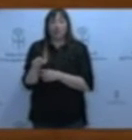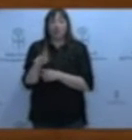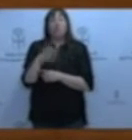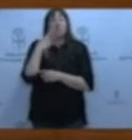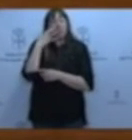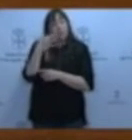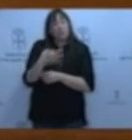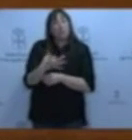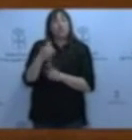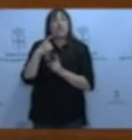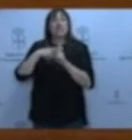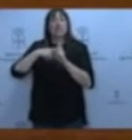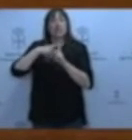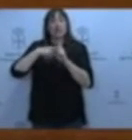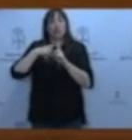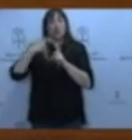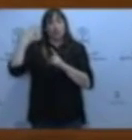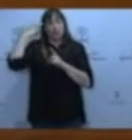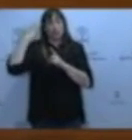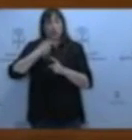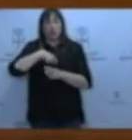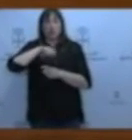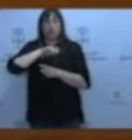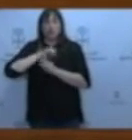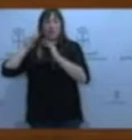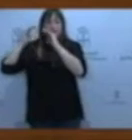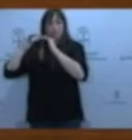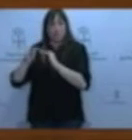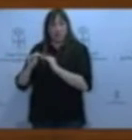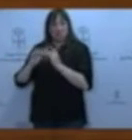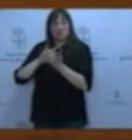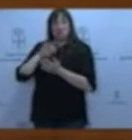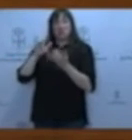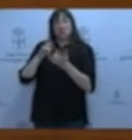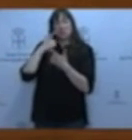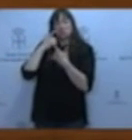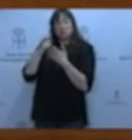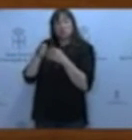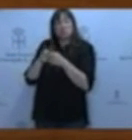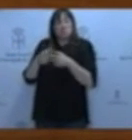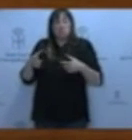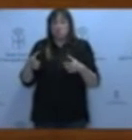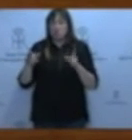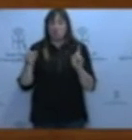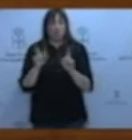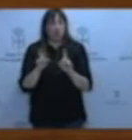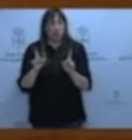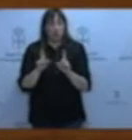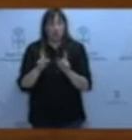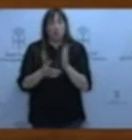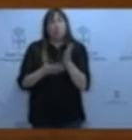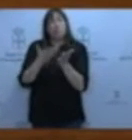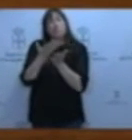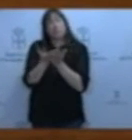Cierto que los niveles de suicidio son menores en España, cierto que, sin embargo, han aumentado con la crisis. Le vamos a pedir la votación